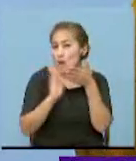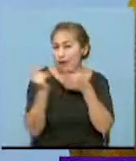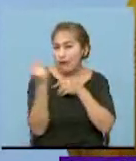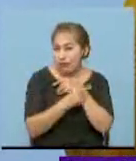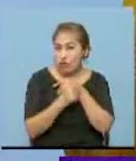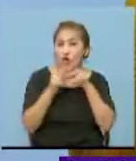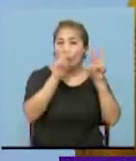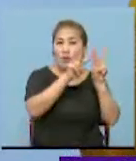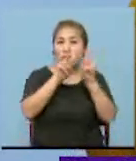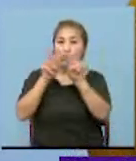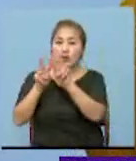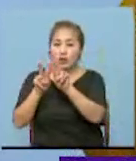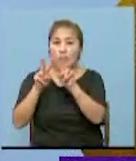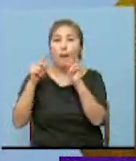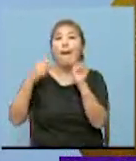web,